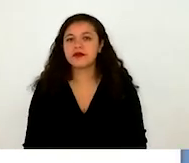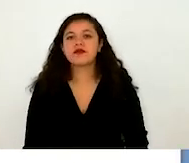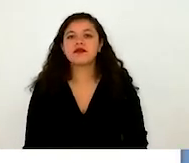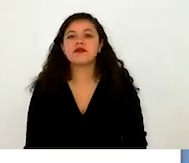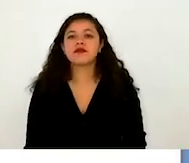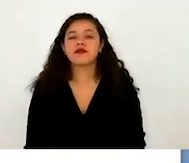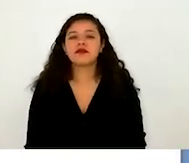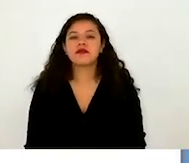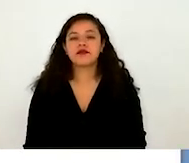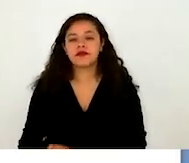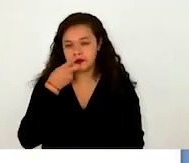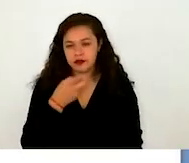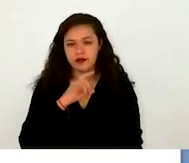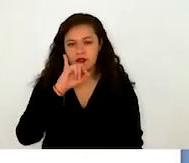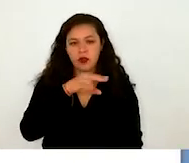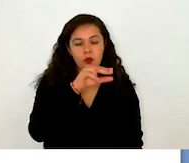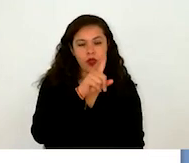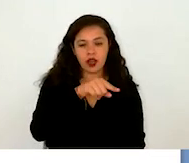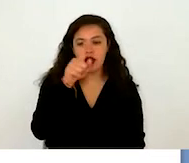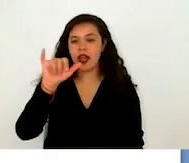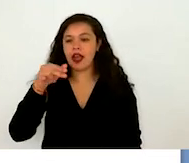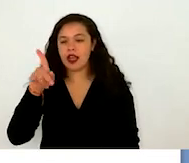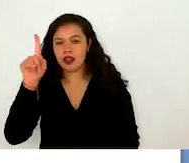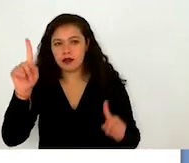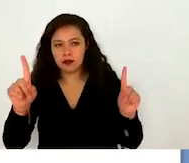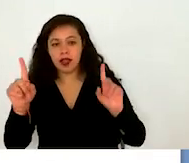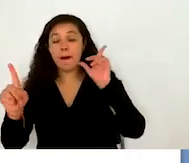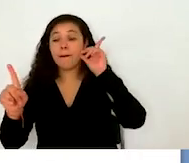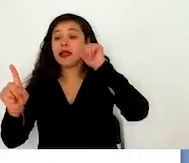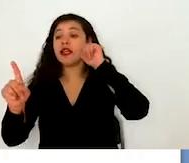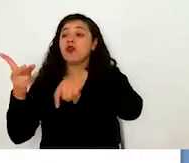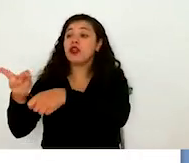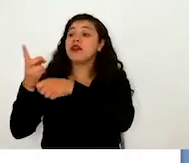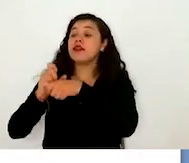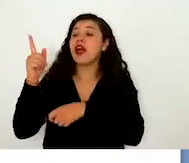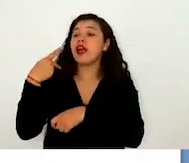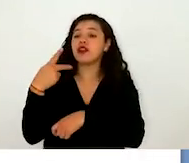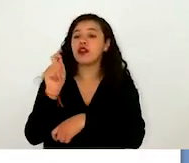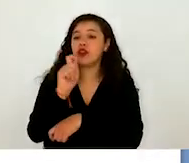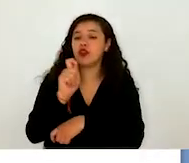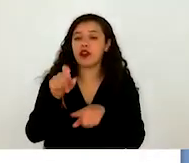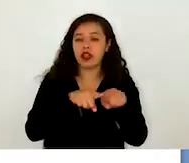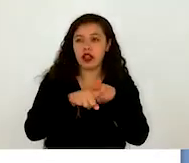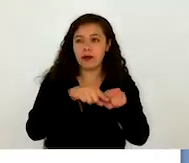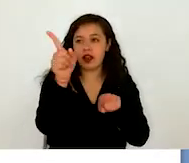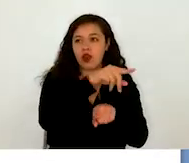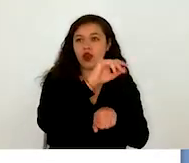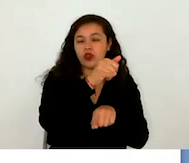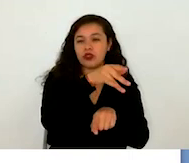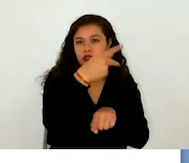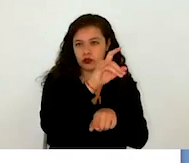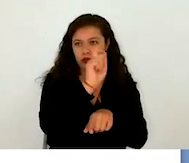dice así cual le dijo a jaime que mañana tenía una invitación con la novia del hermano de host